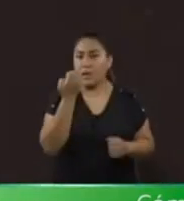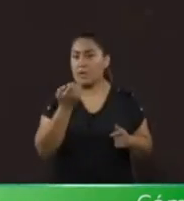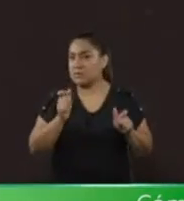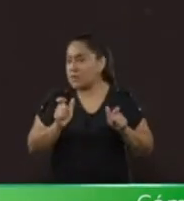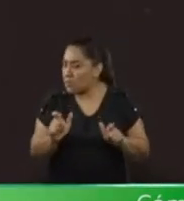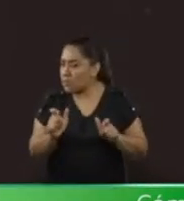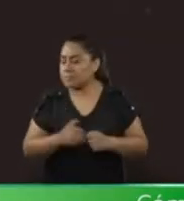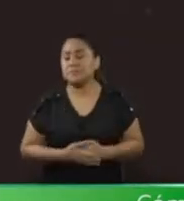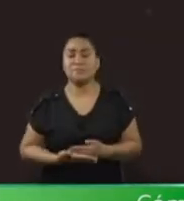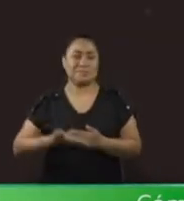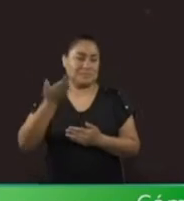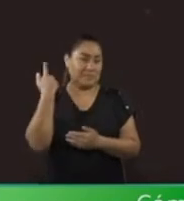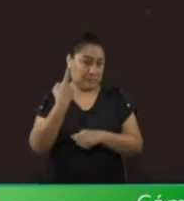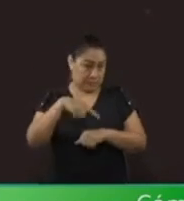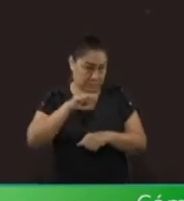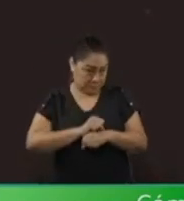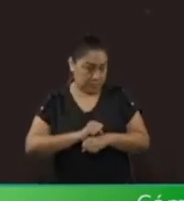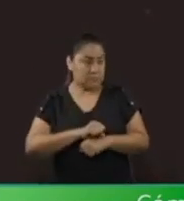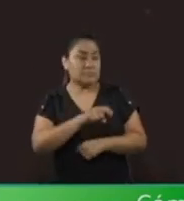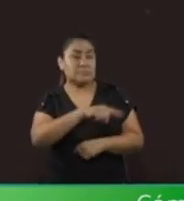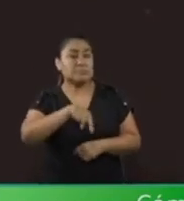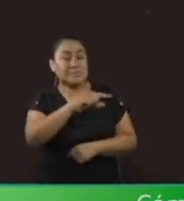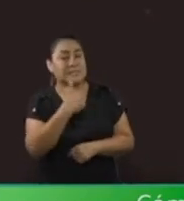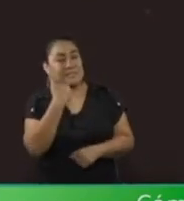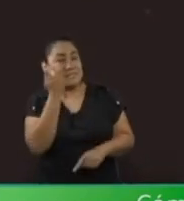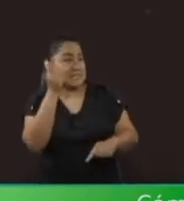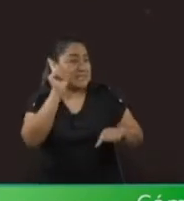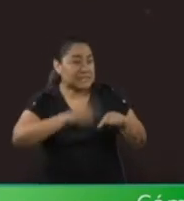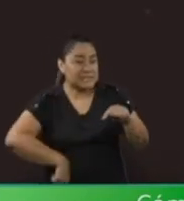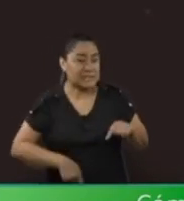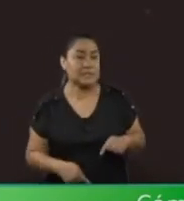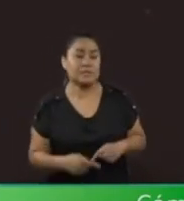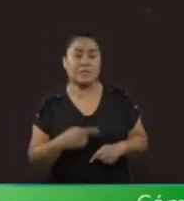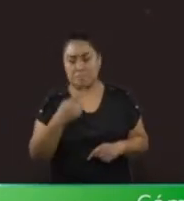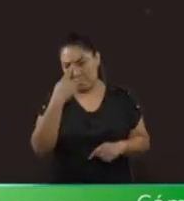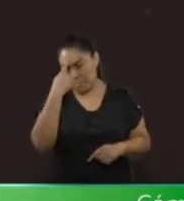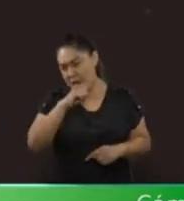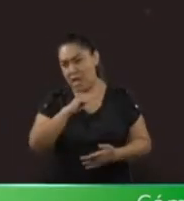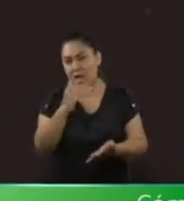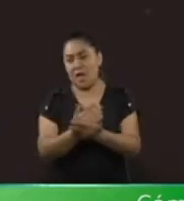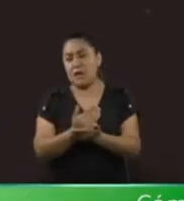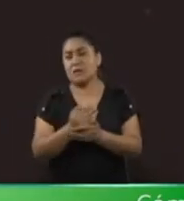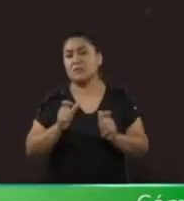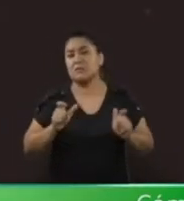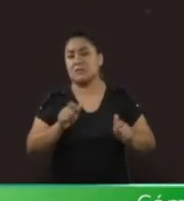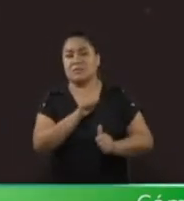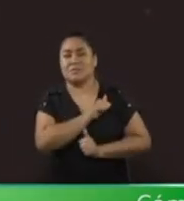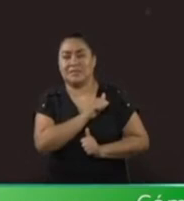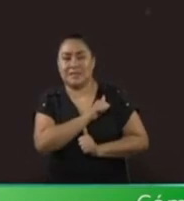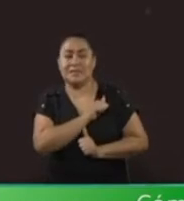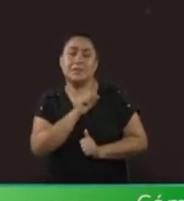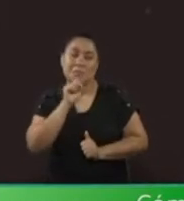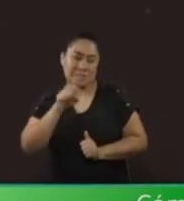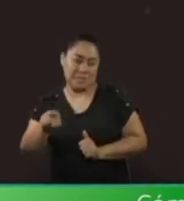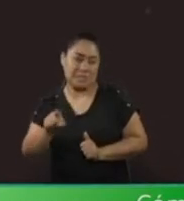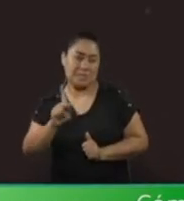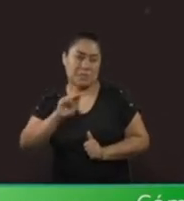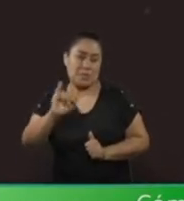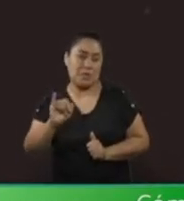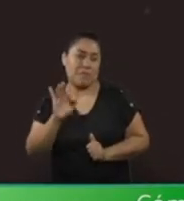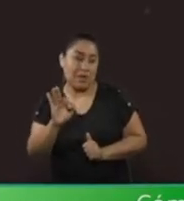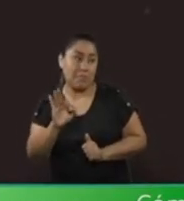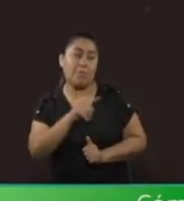La semana pasada intentaron derrumbar el último dique de contención contra la militarización, el Poder Judicial. No lo